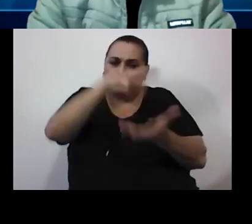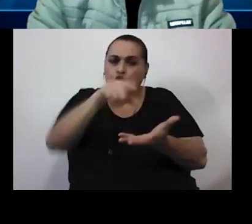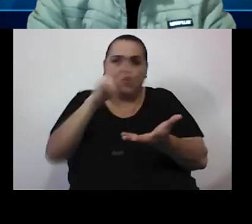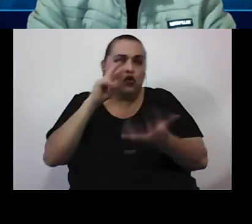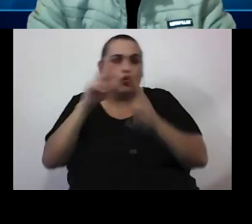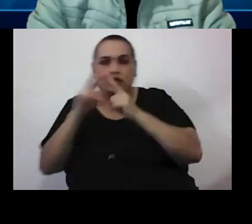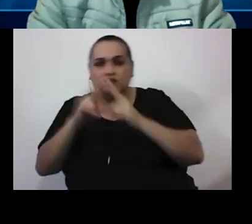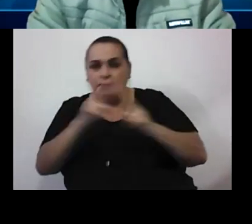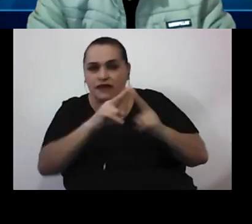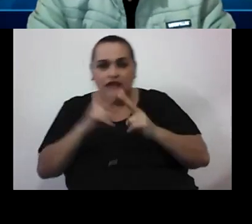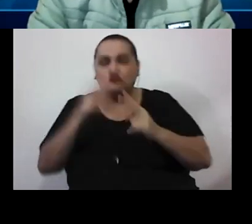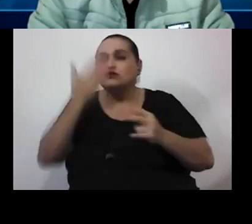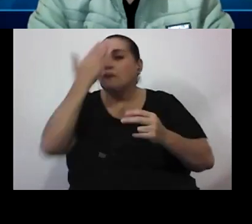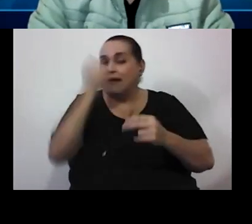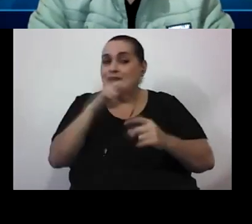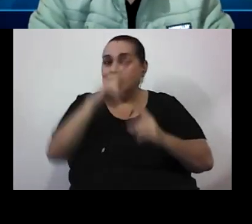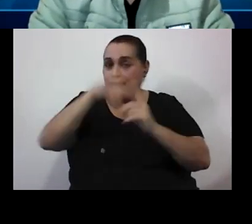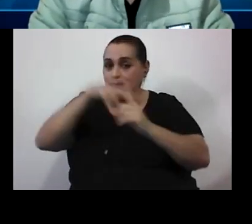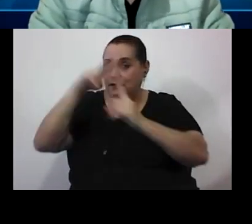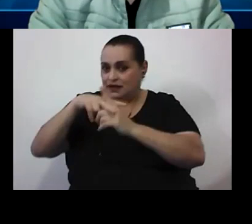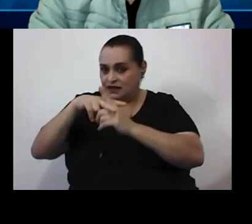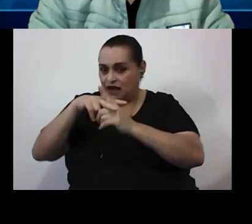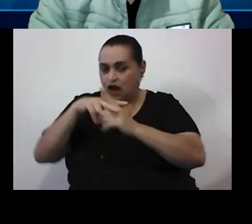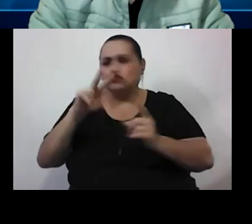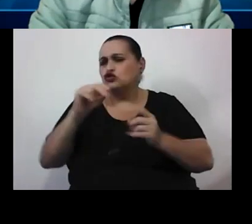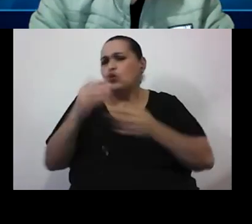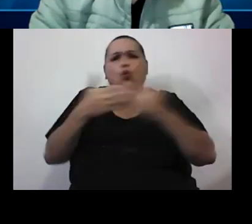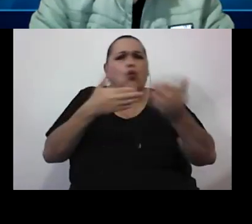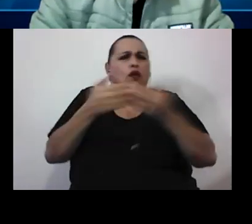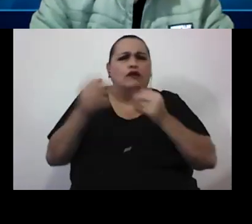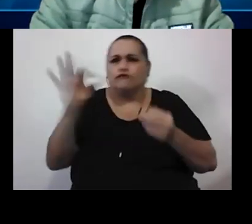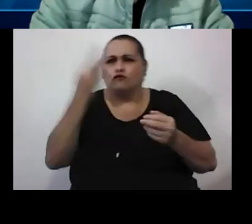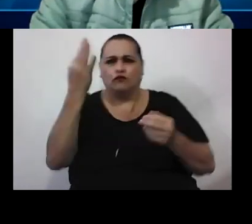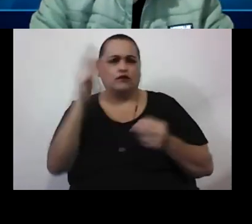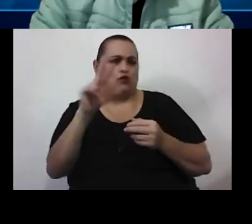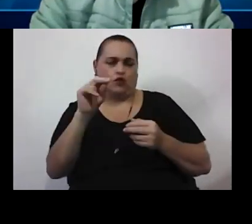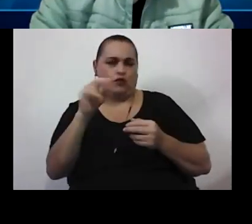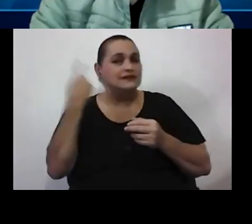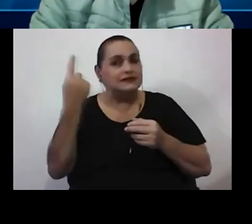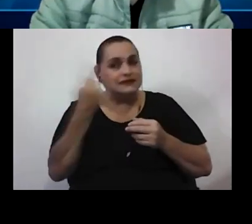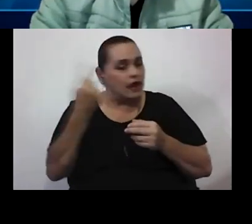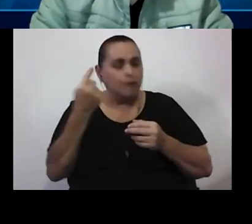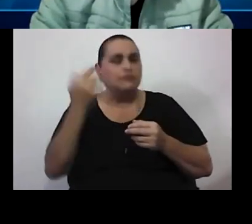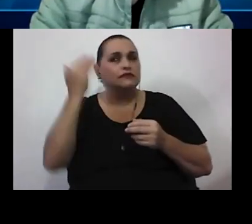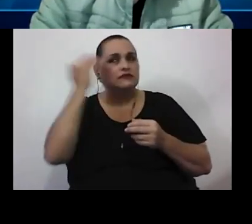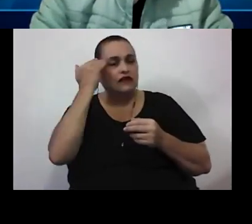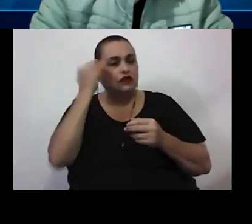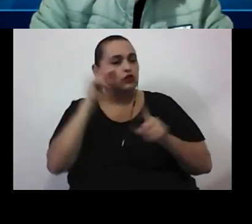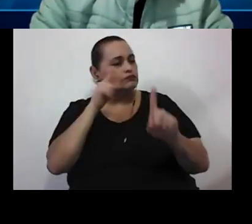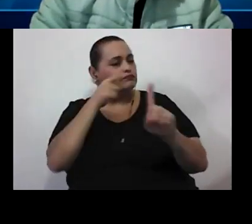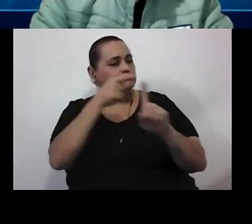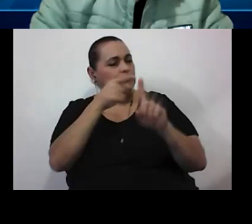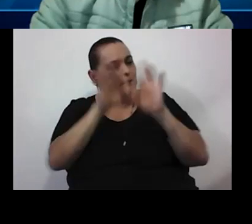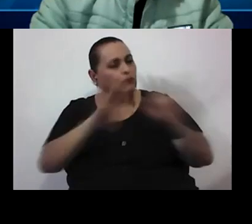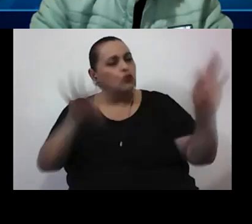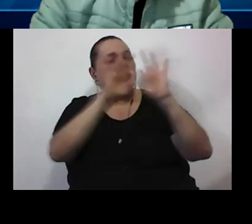Pues para implementarlos, no de cualquier manera, sino siempre considerando los derechos humanos de niñas